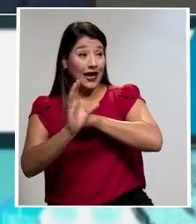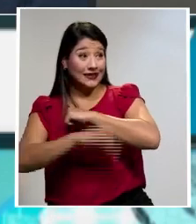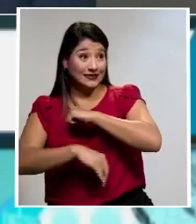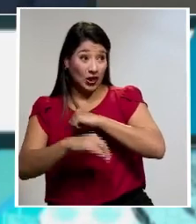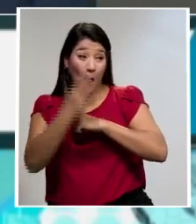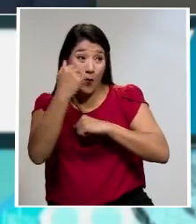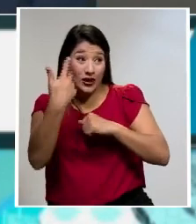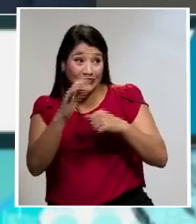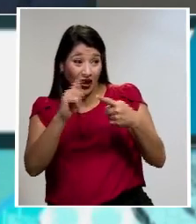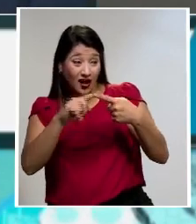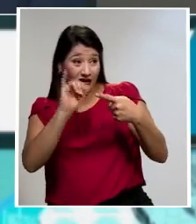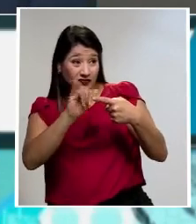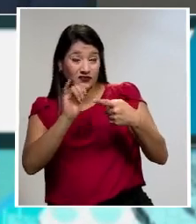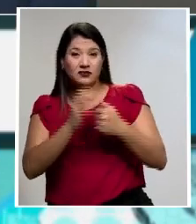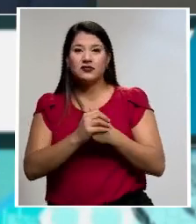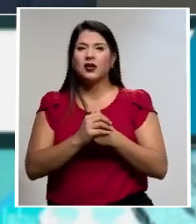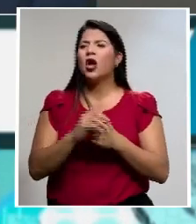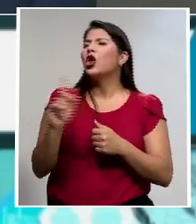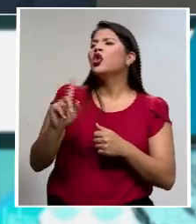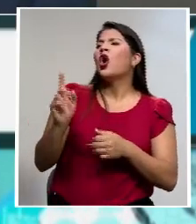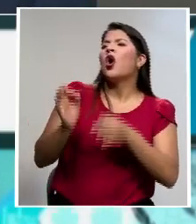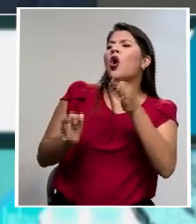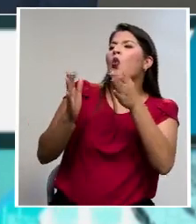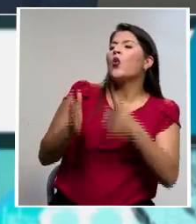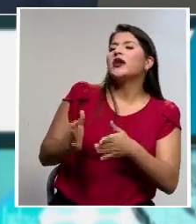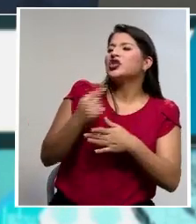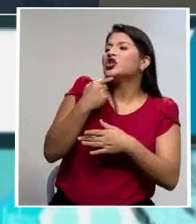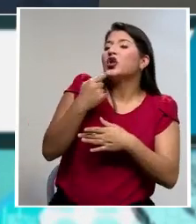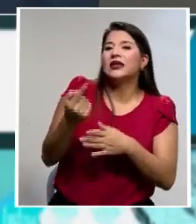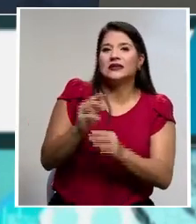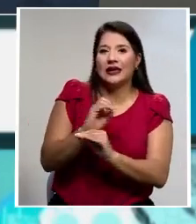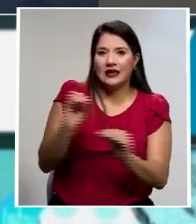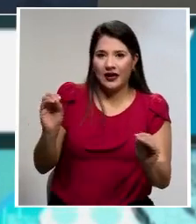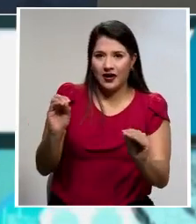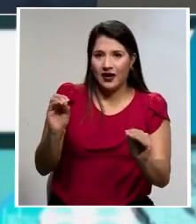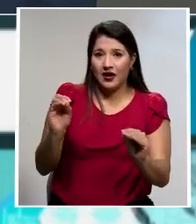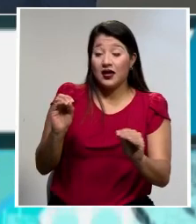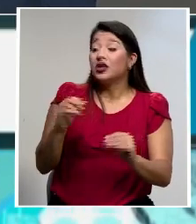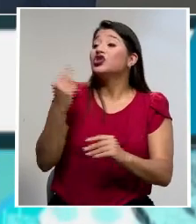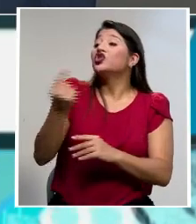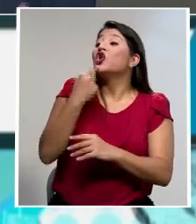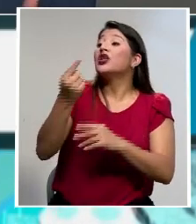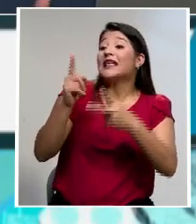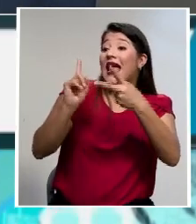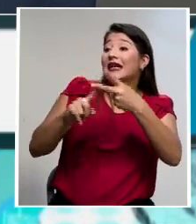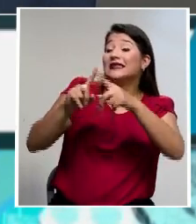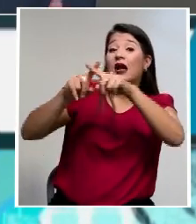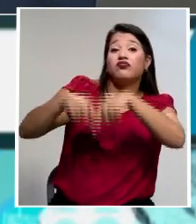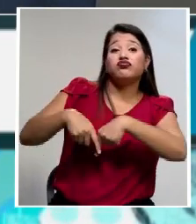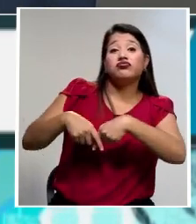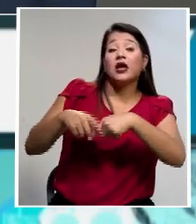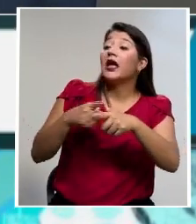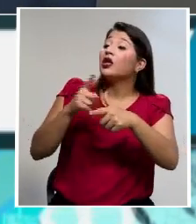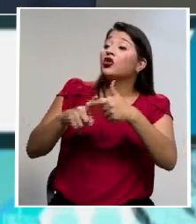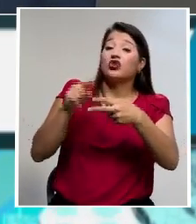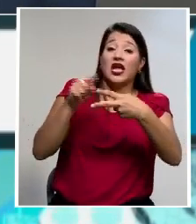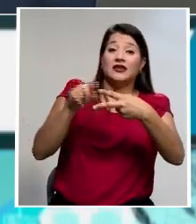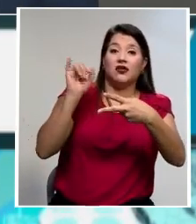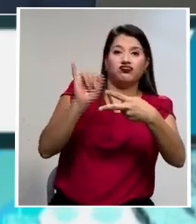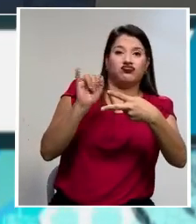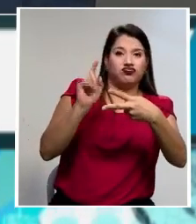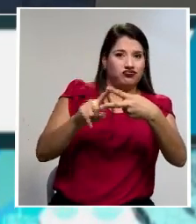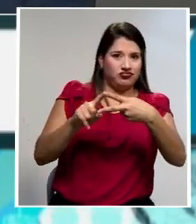No. El juez no, ni siquiera la ordena. Lo que hace es decir, queda firme la resolución de la prisión preventiva ordenada por la jueza de primera